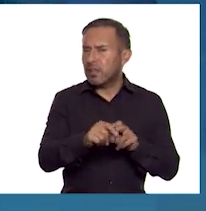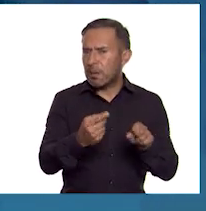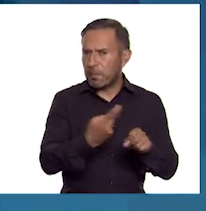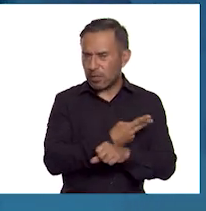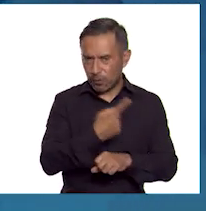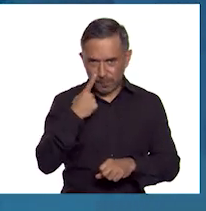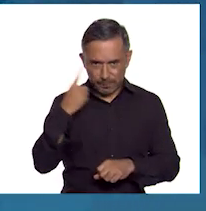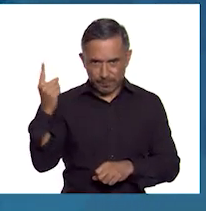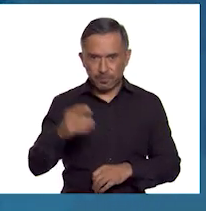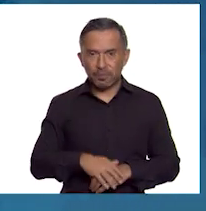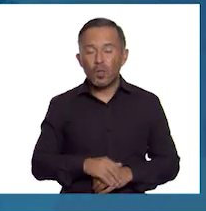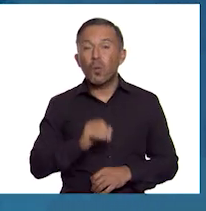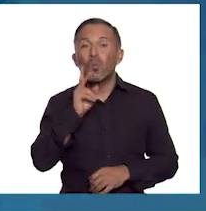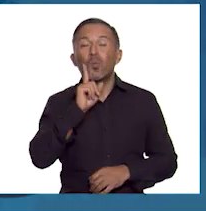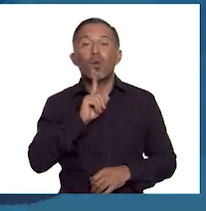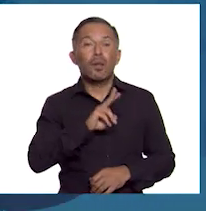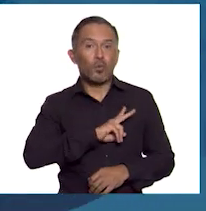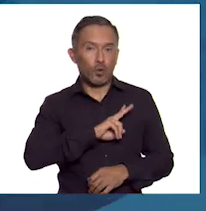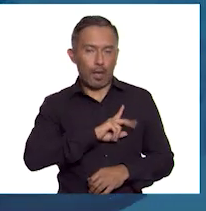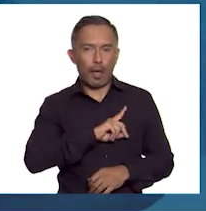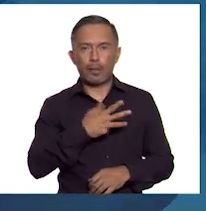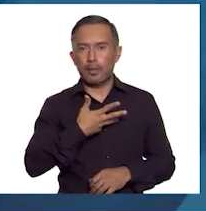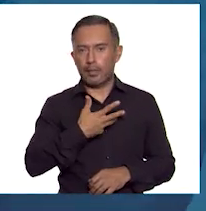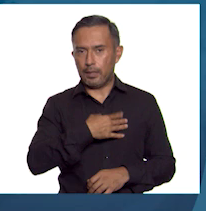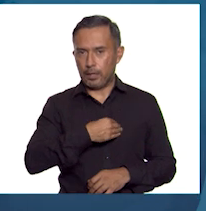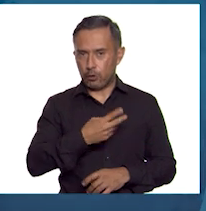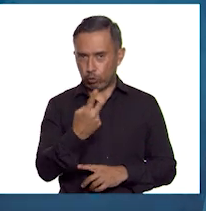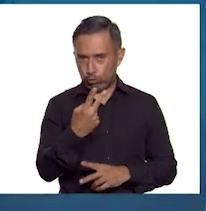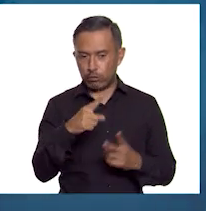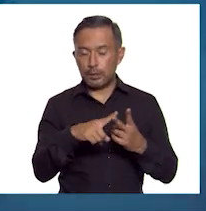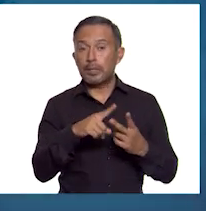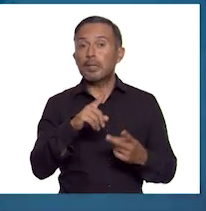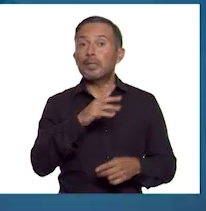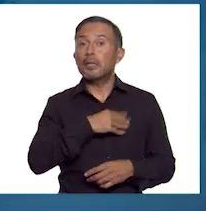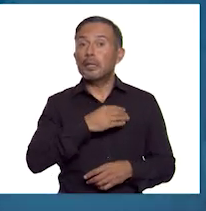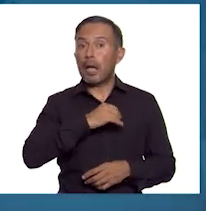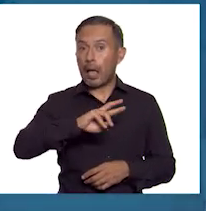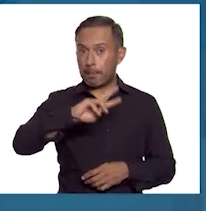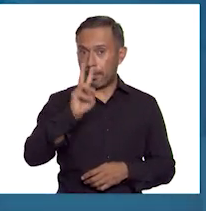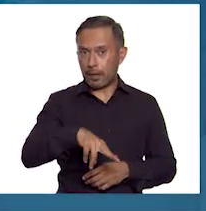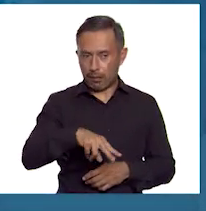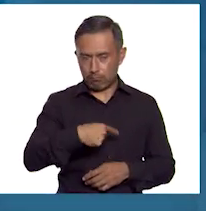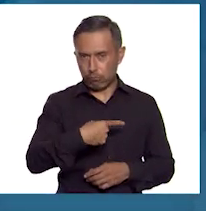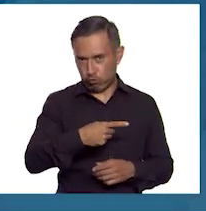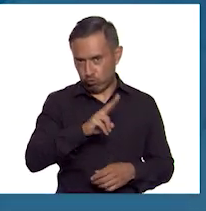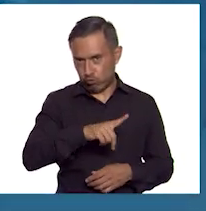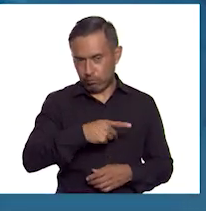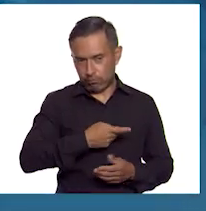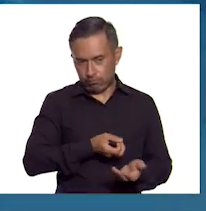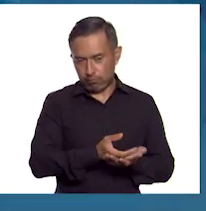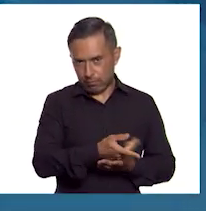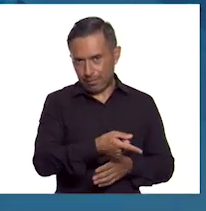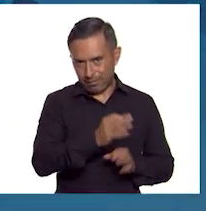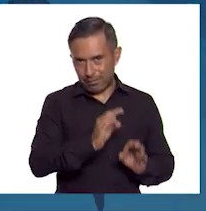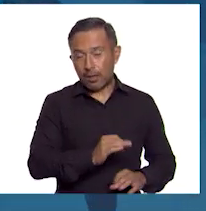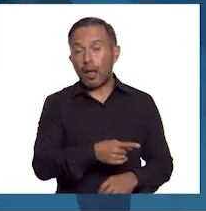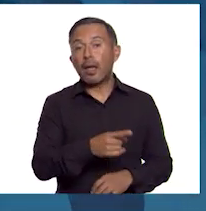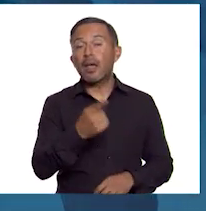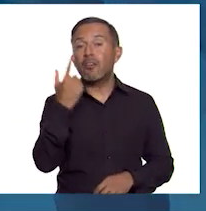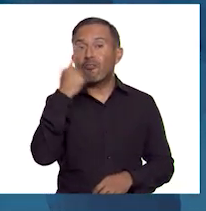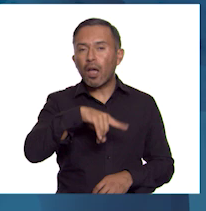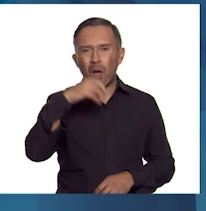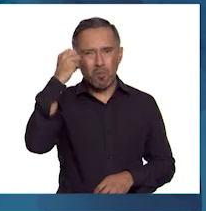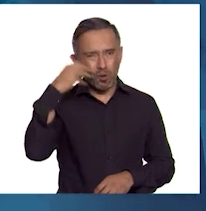Una viuda vive con 2 hijas. Ama a su hija verdadera, que es fea y perezosa, y hace trabajar duramente